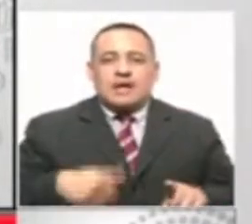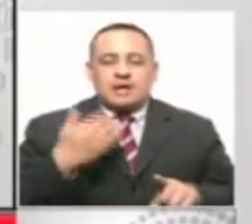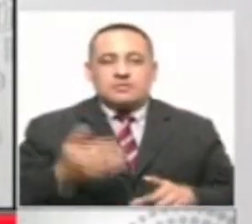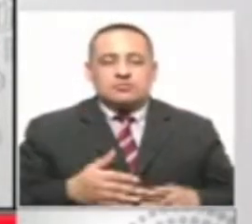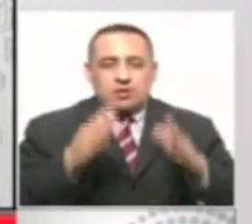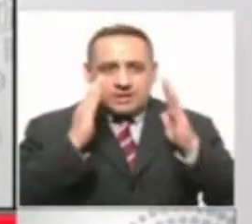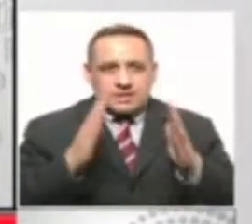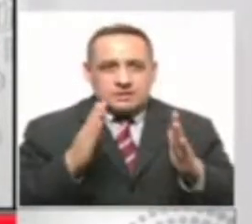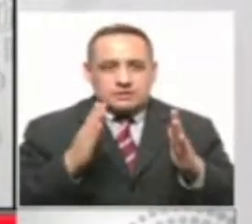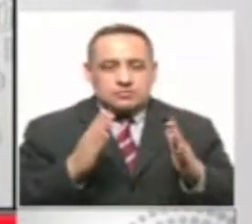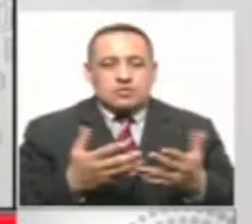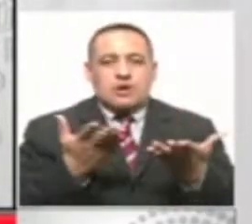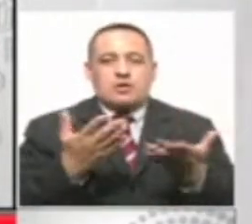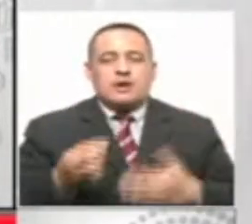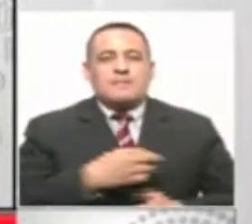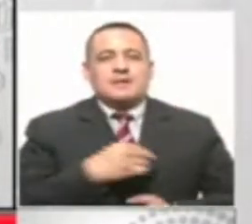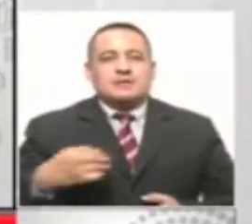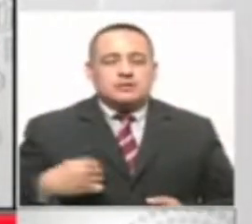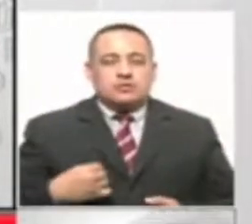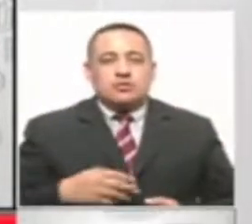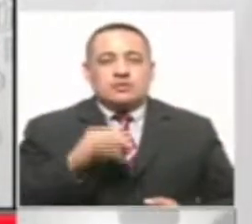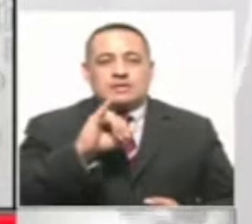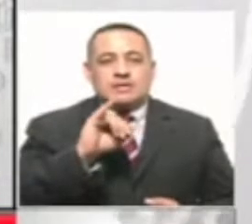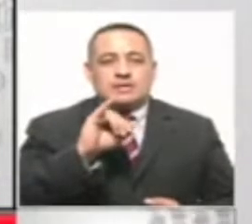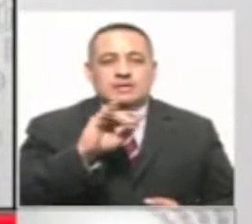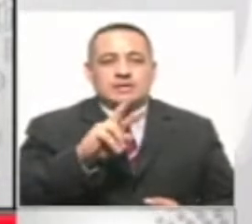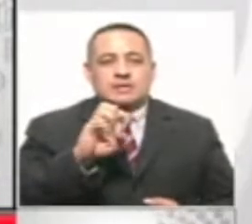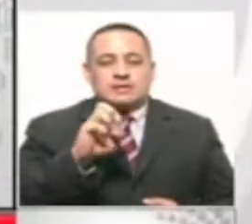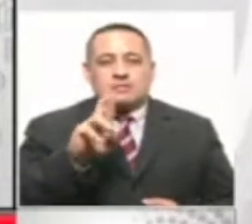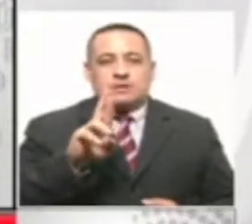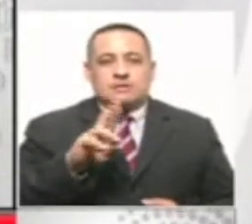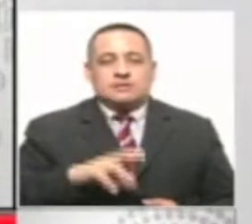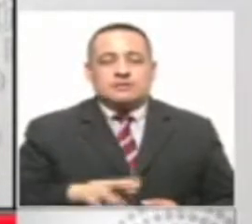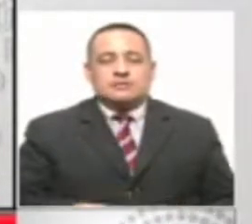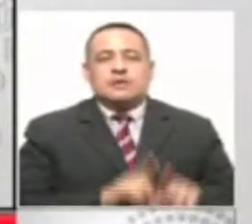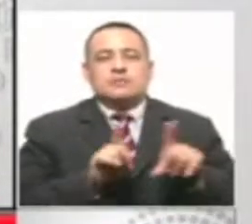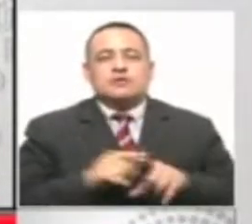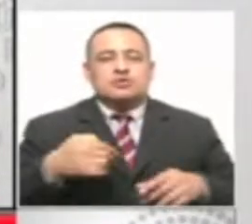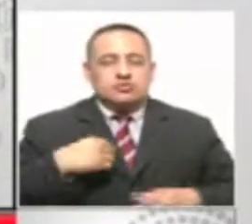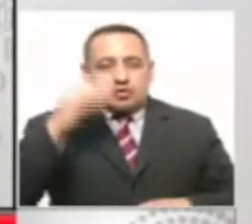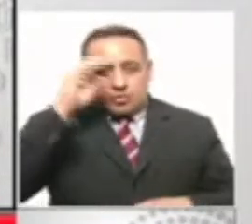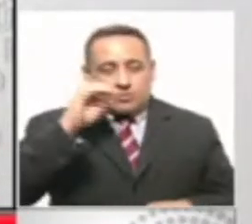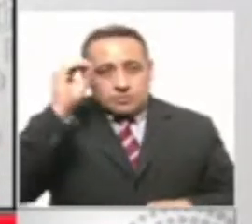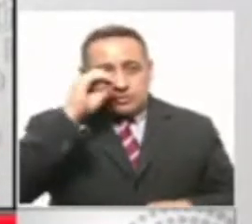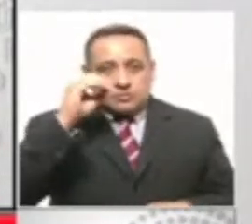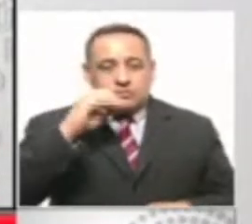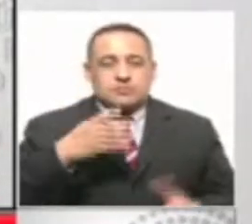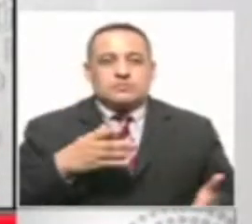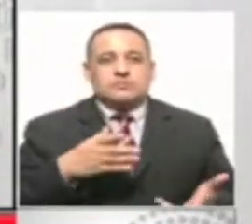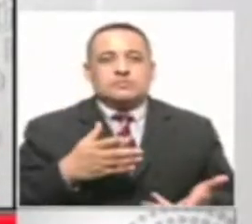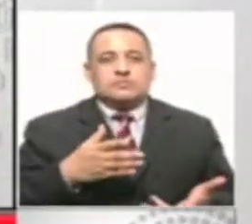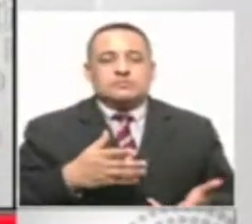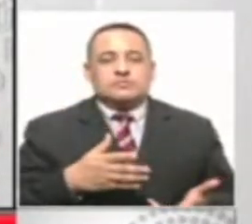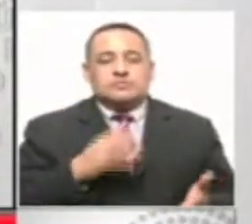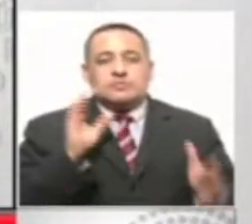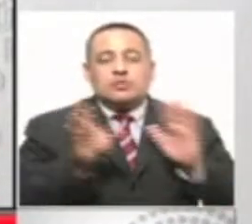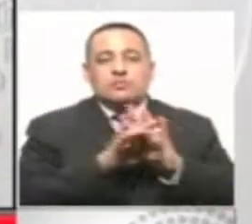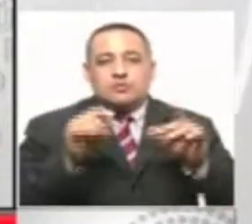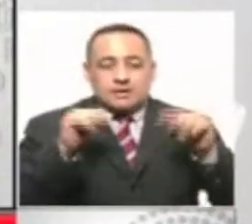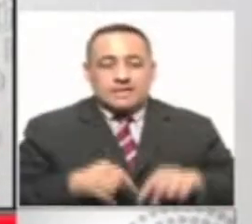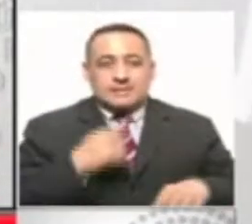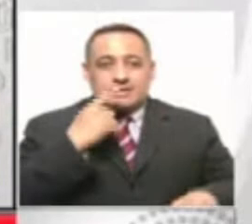escuchado a nuestro ministro Iber Maraví, soy de la opinión de que